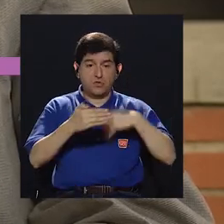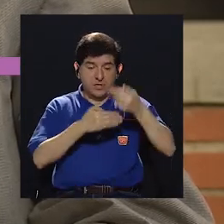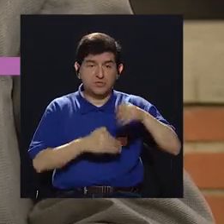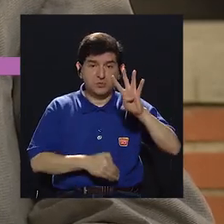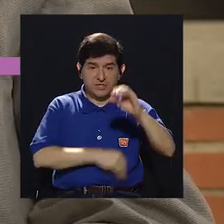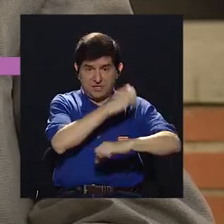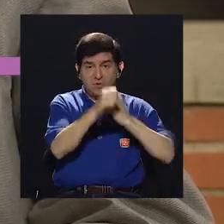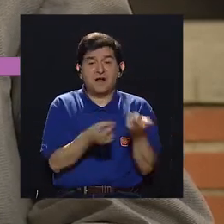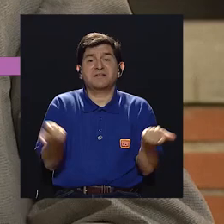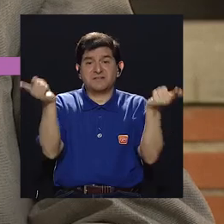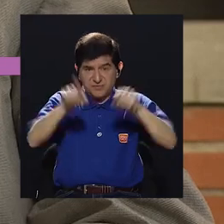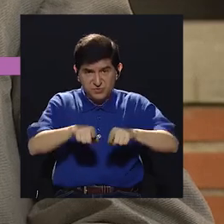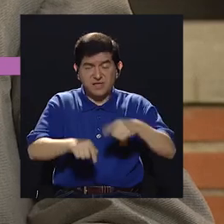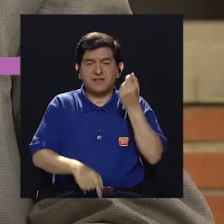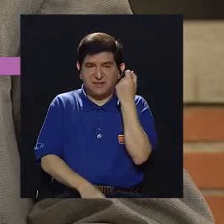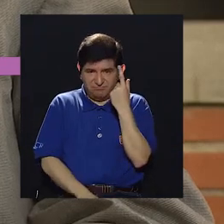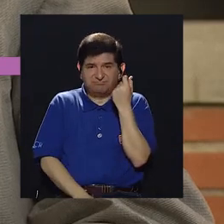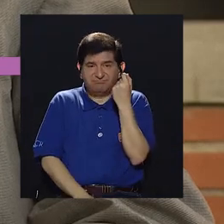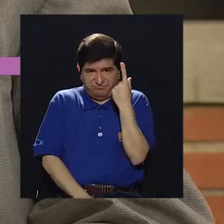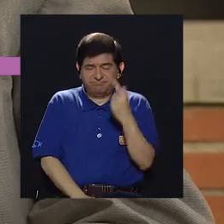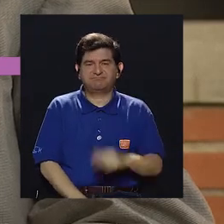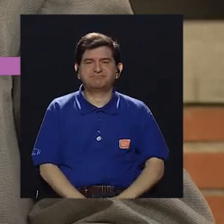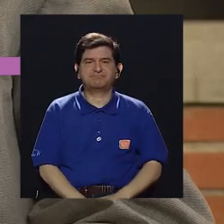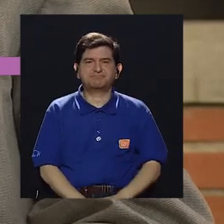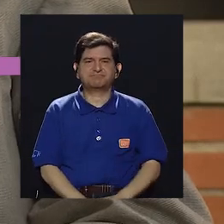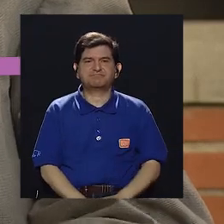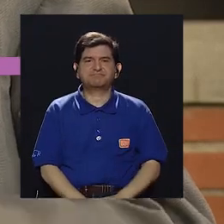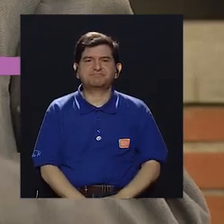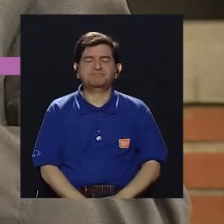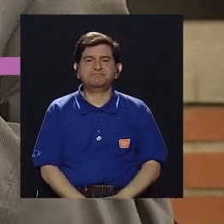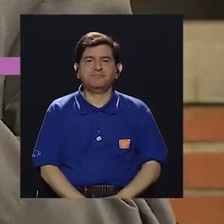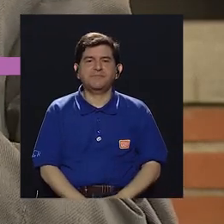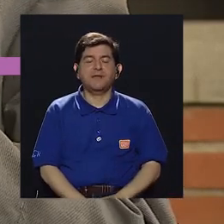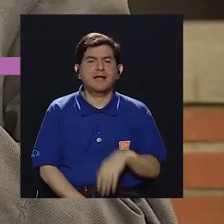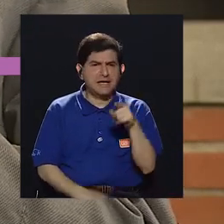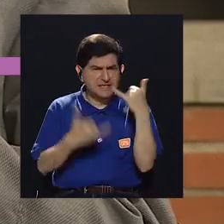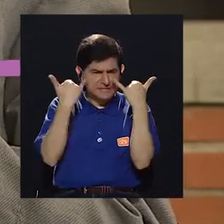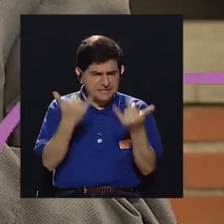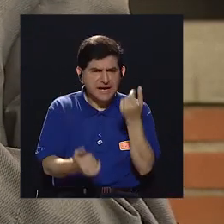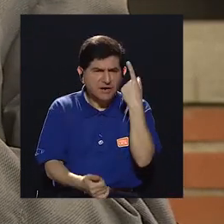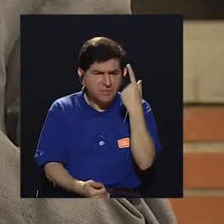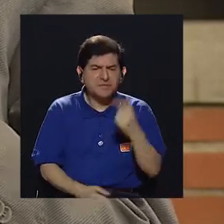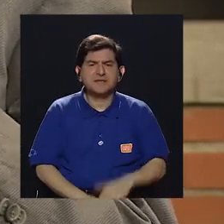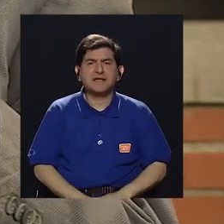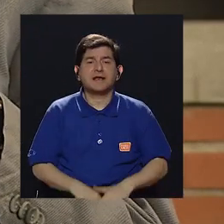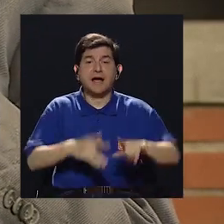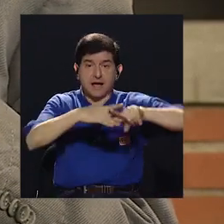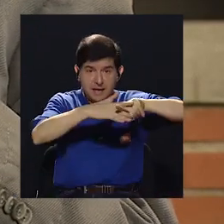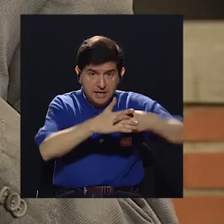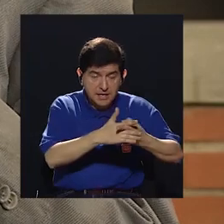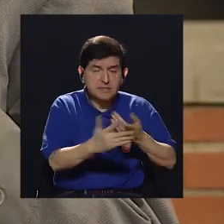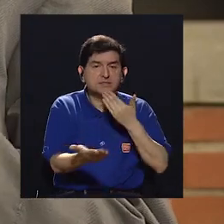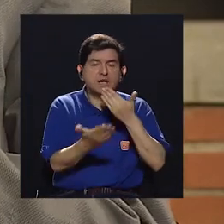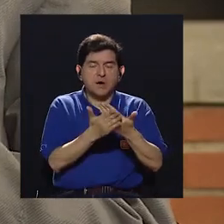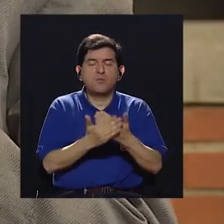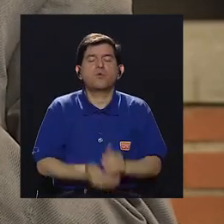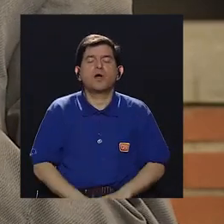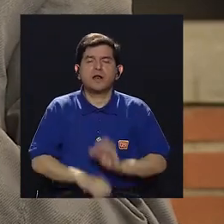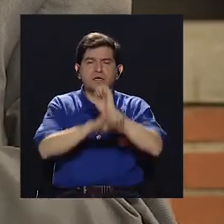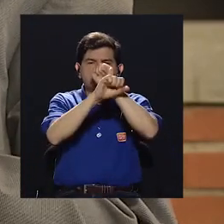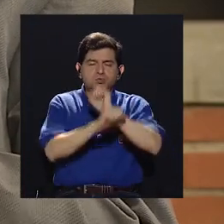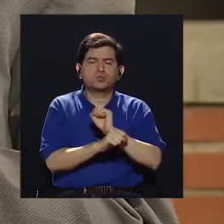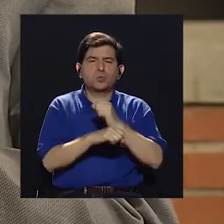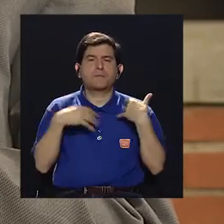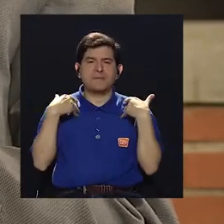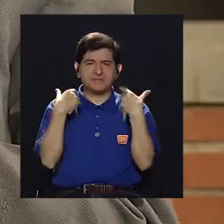años. Entonces, en realidad, uno tiene que entender eso. Y entendiendo eso, pues el tratamiento inicia por buenos hábitos